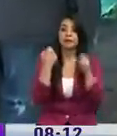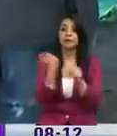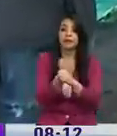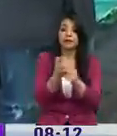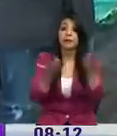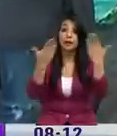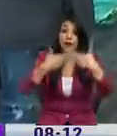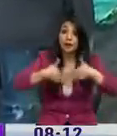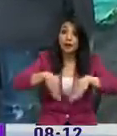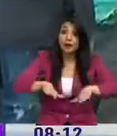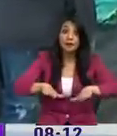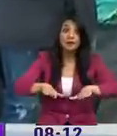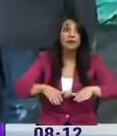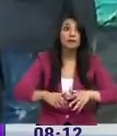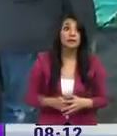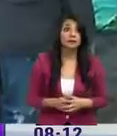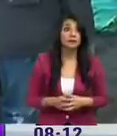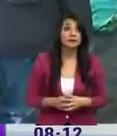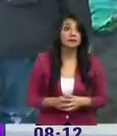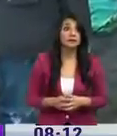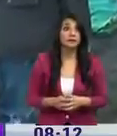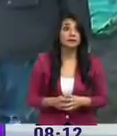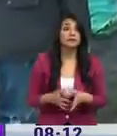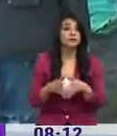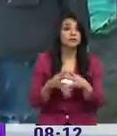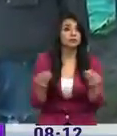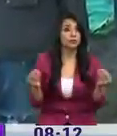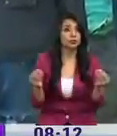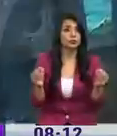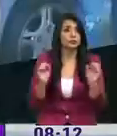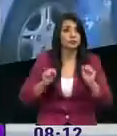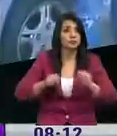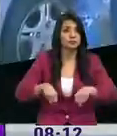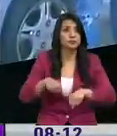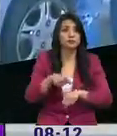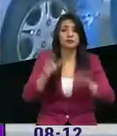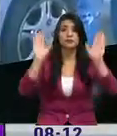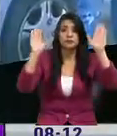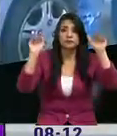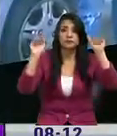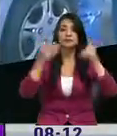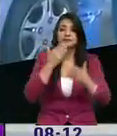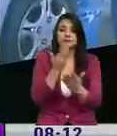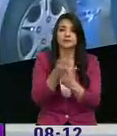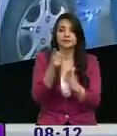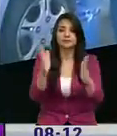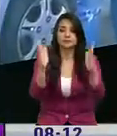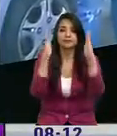trabajos y que se haga pues lo más pronto posible robert con esto yo me despido ustedes siguen con más información en estudios buenos